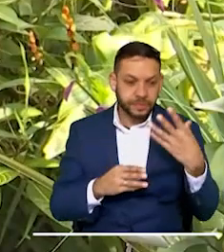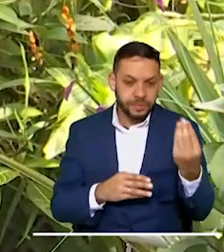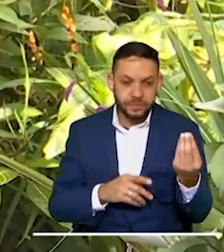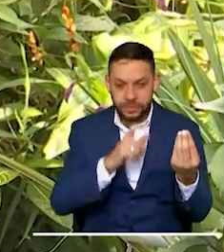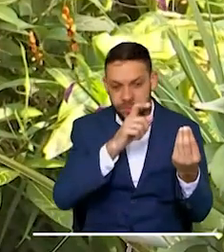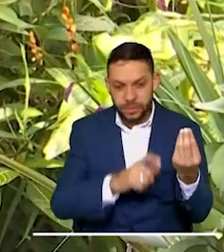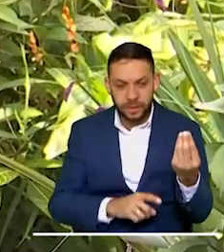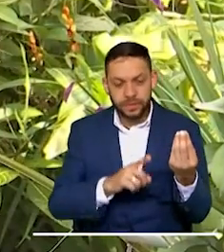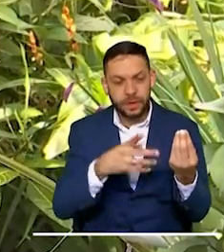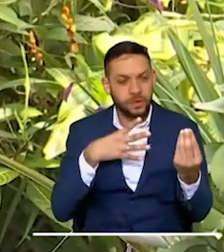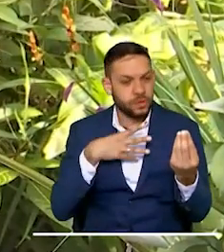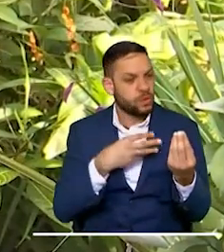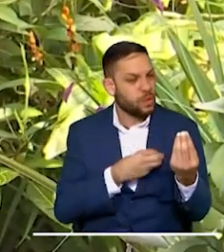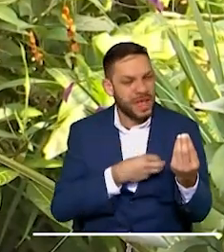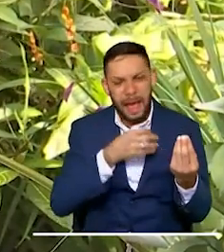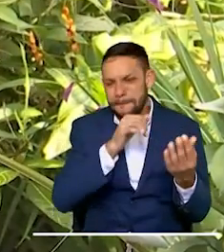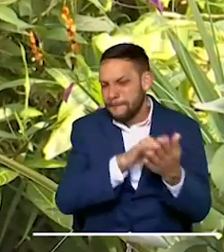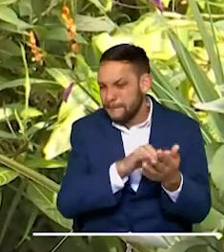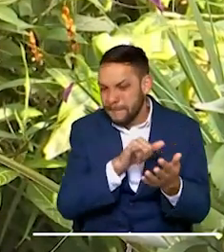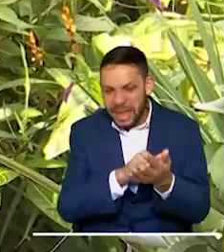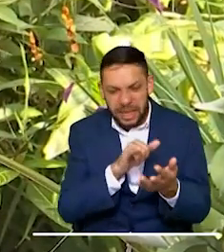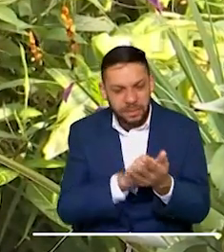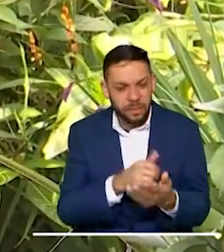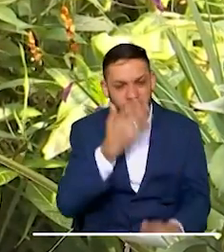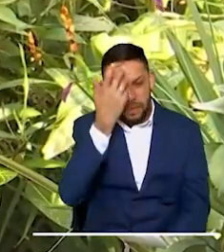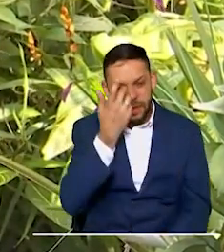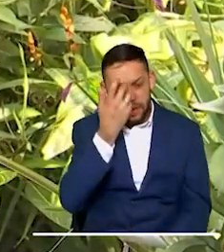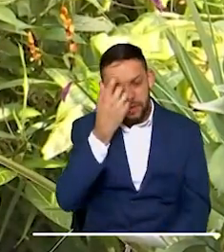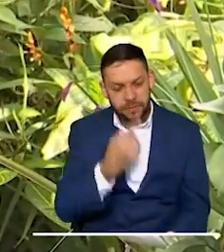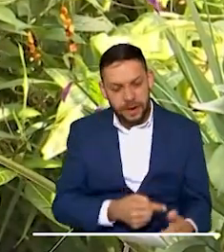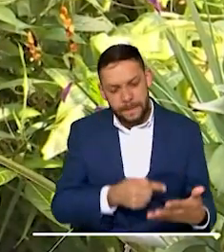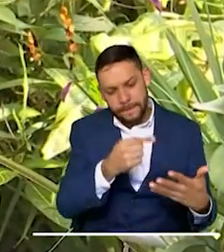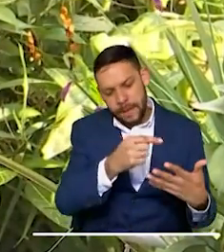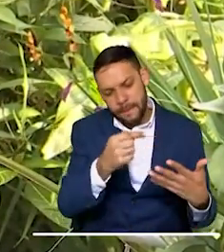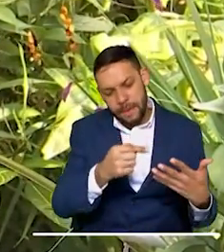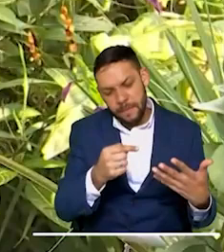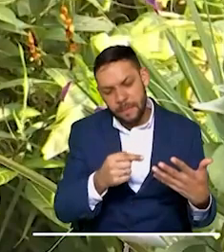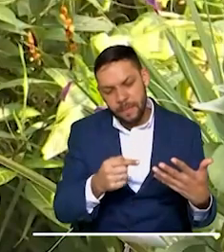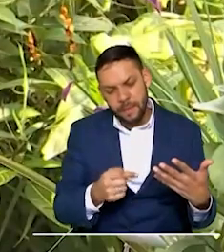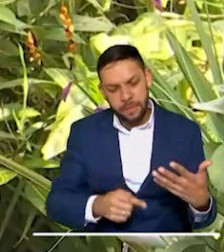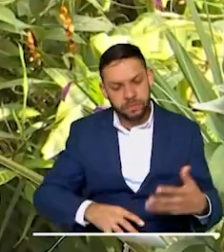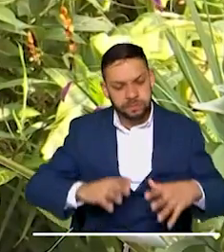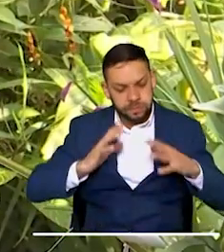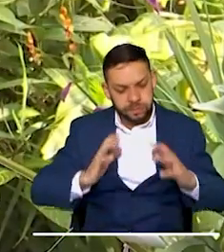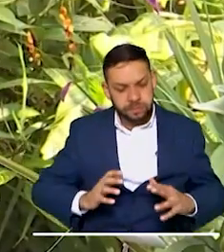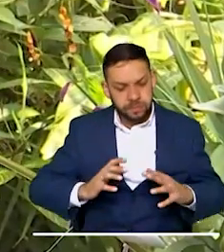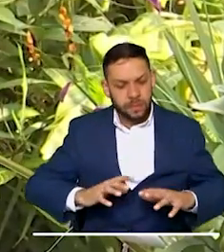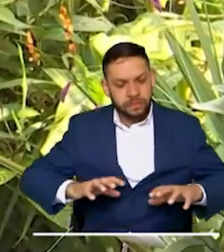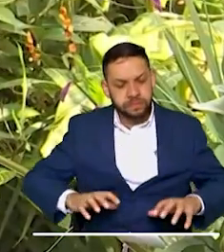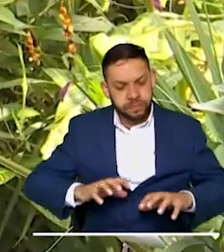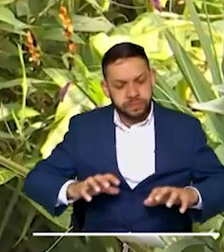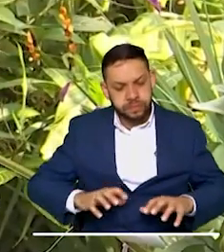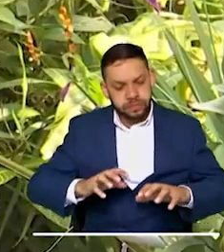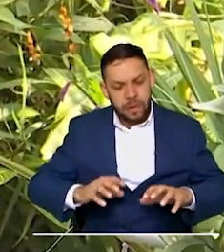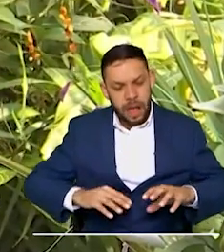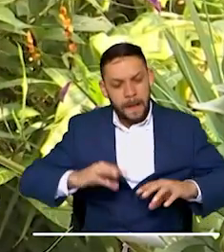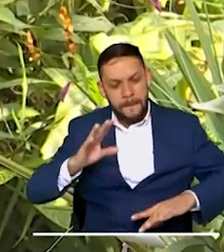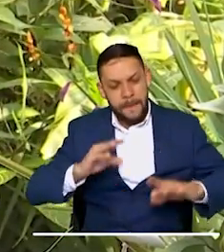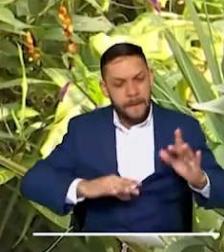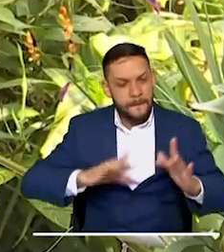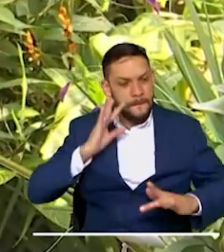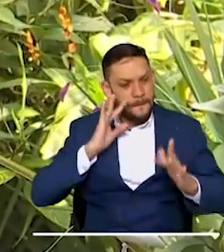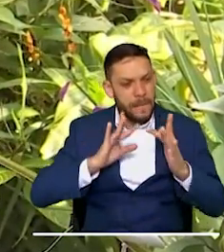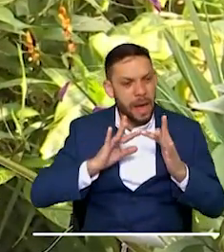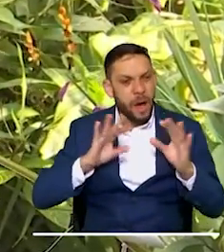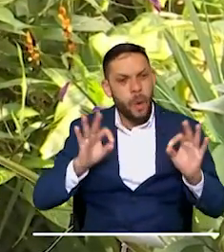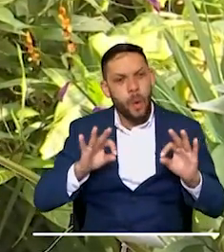una consulta médica. Son exámenes generales que nos damos cuenta realmente de cómo está funcionando su organismo, en dónde está fallando.